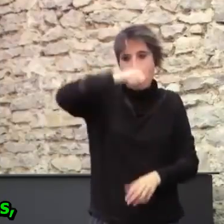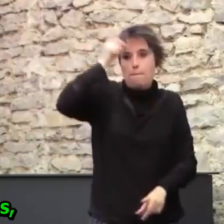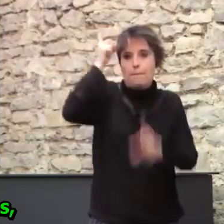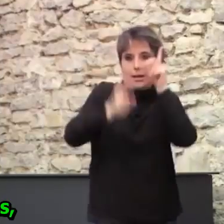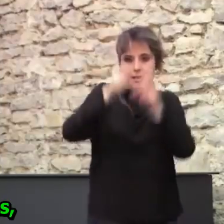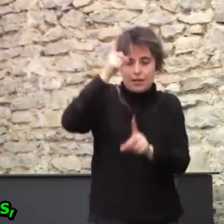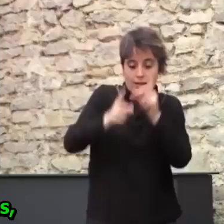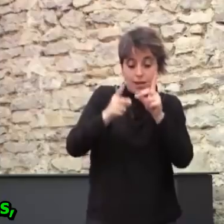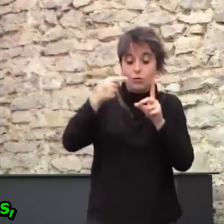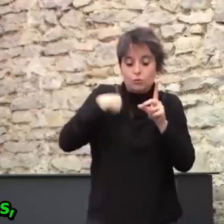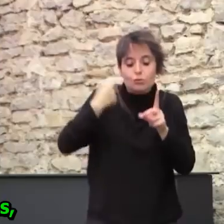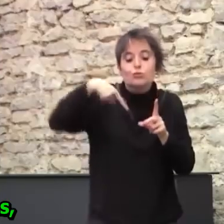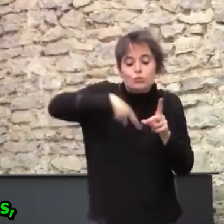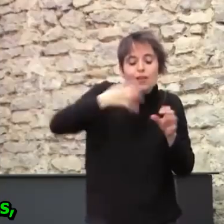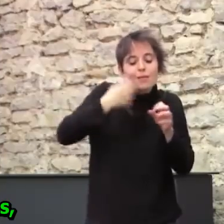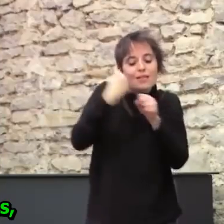cómo podemos